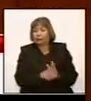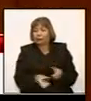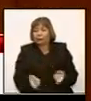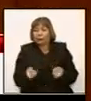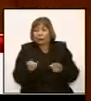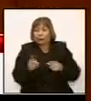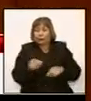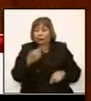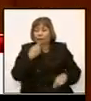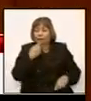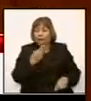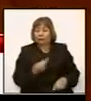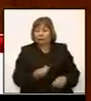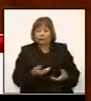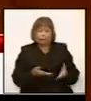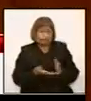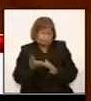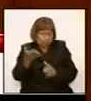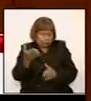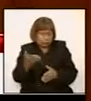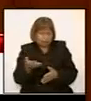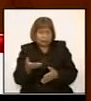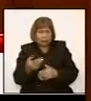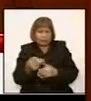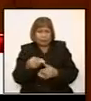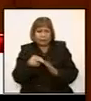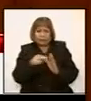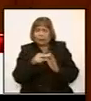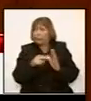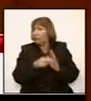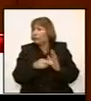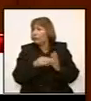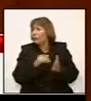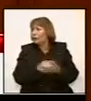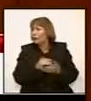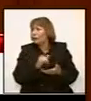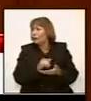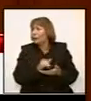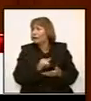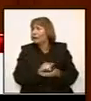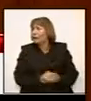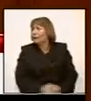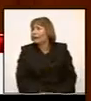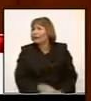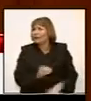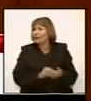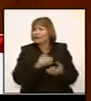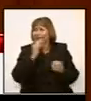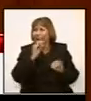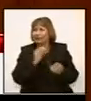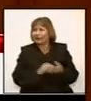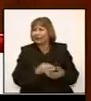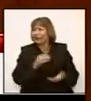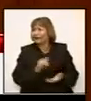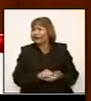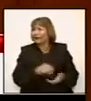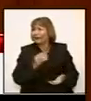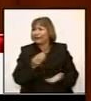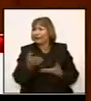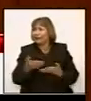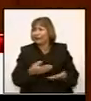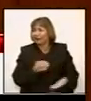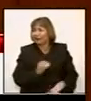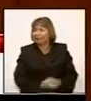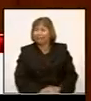dice que vaya al notario y que al final regrese al Poder Judicial, entonces, ¿para qué